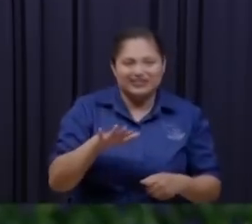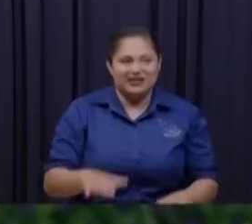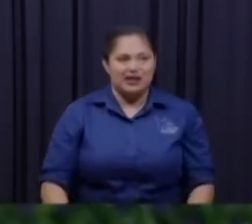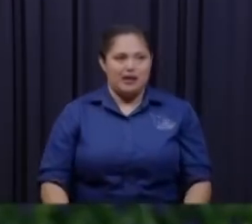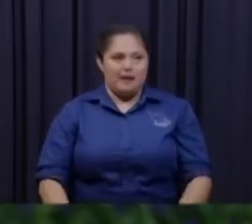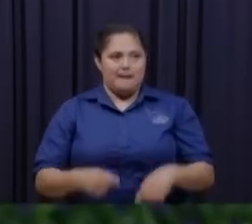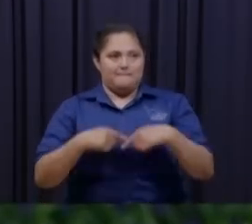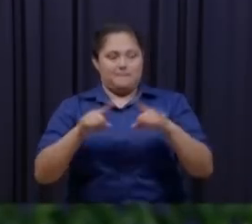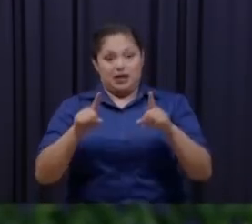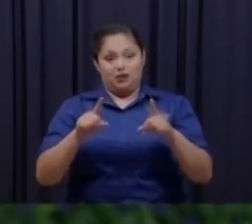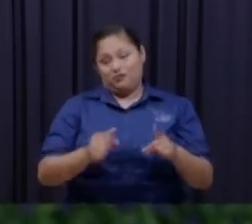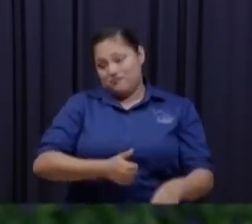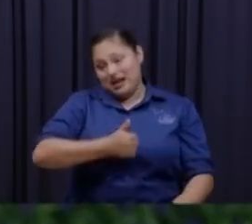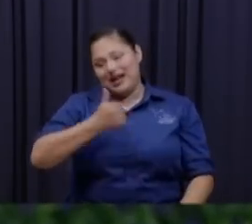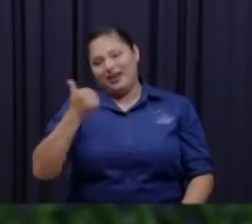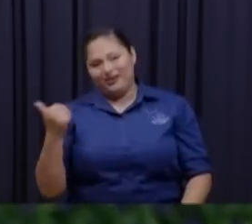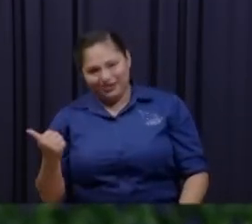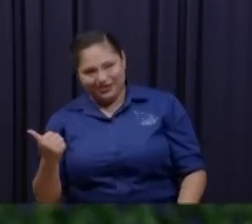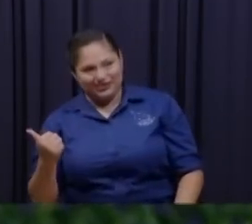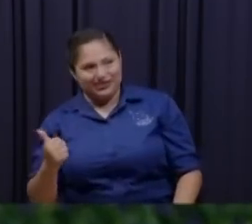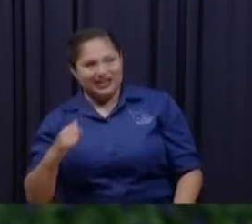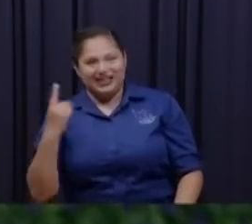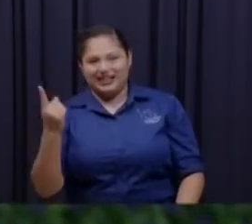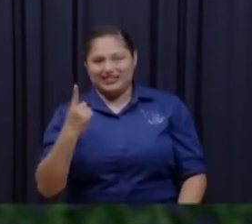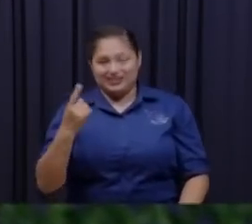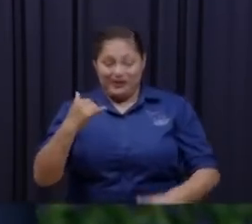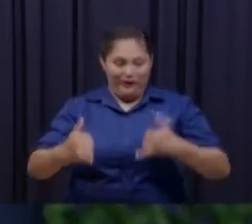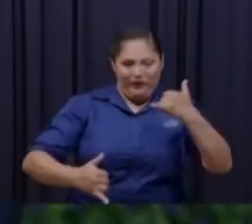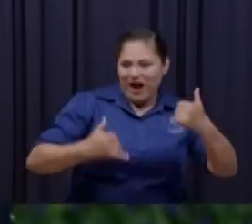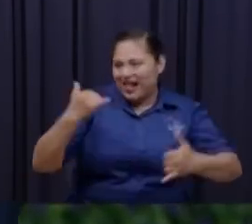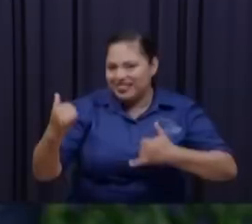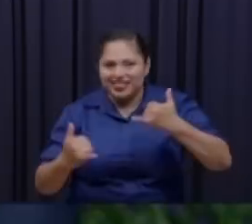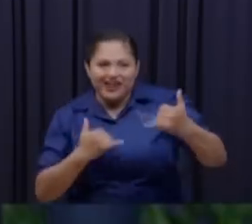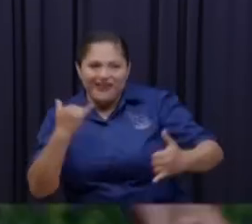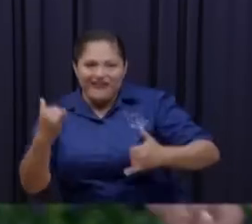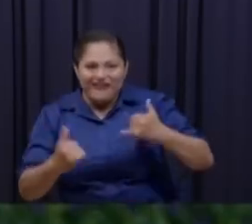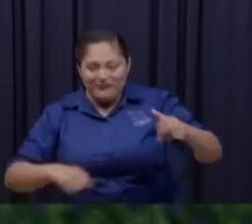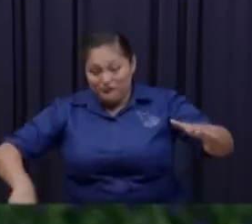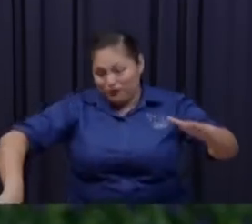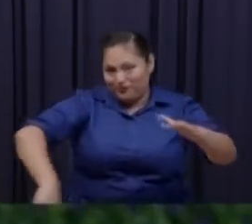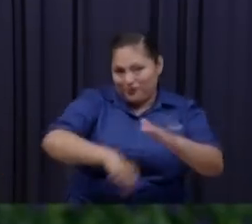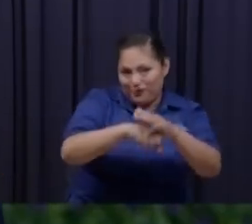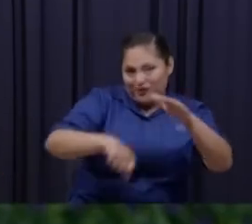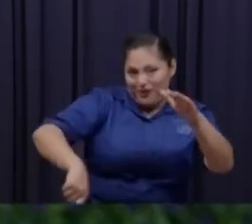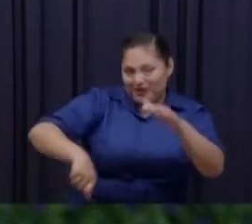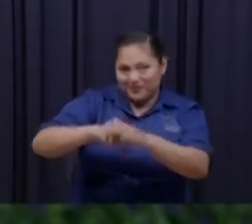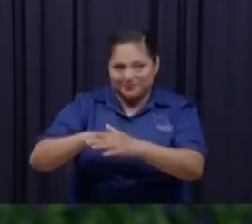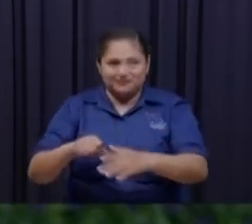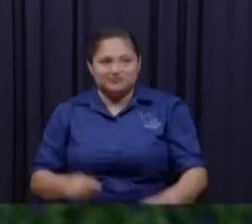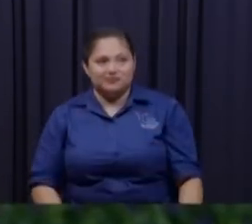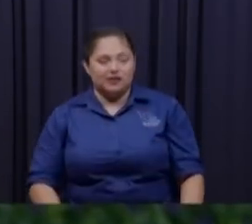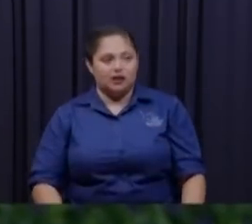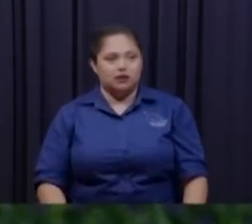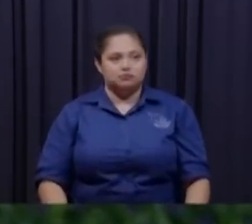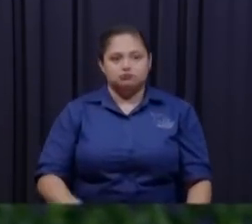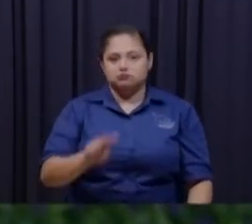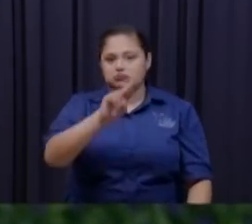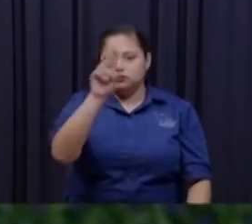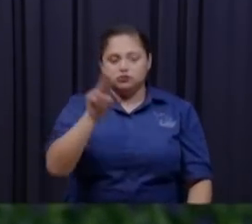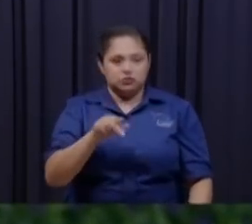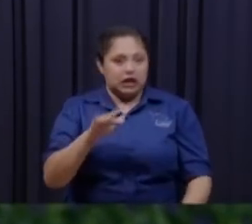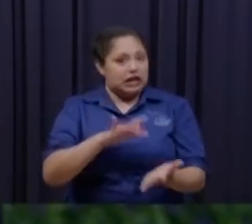Pero el otro, que solo jugando en la calle, que sé qué cosas, nunca